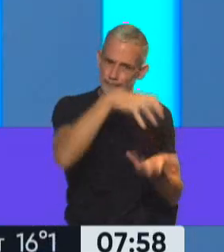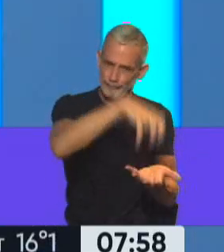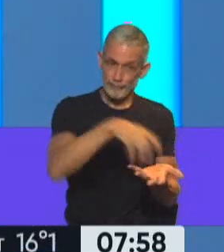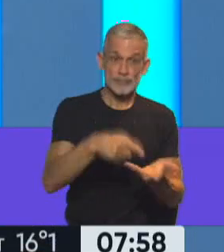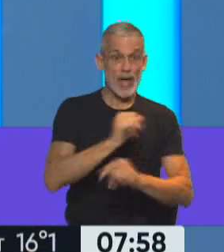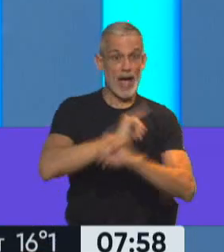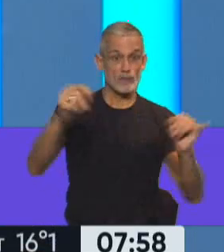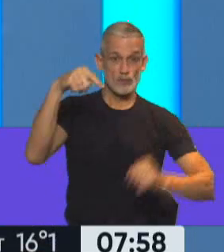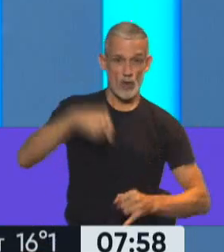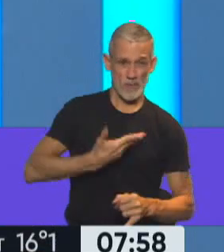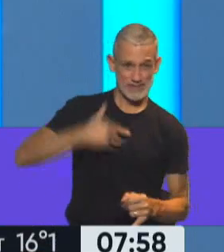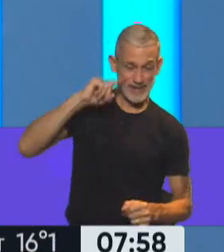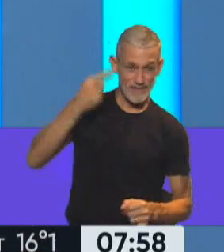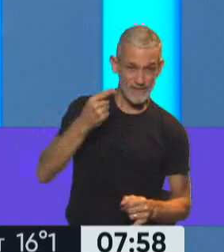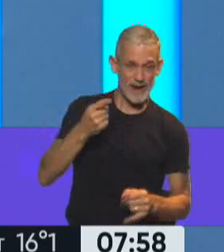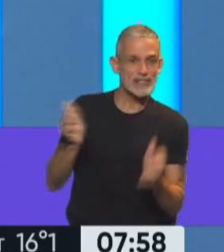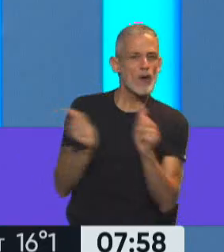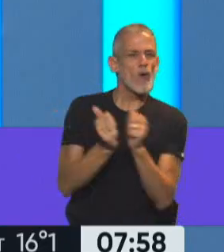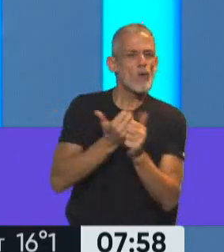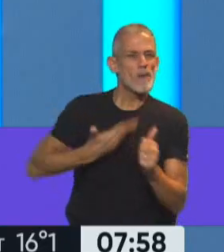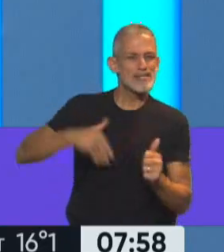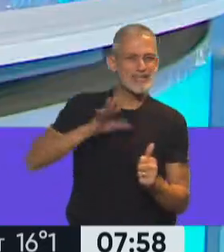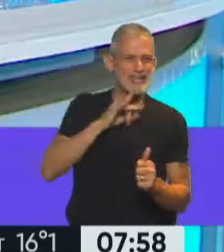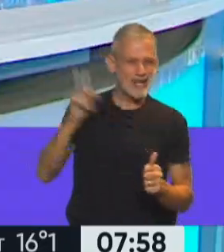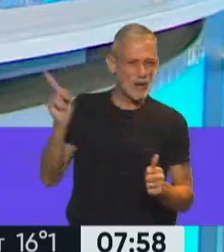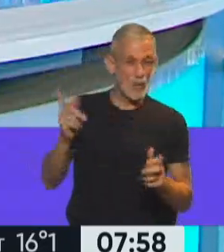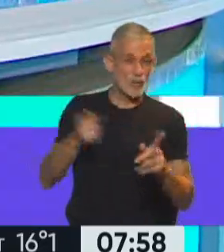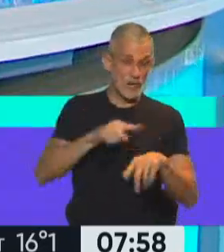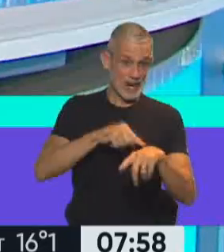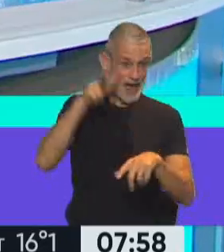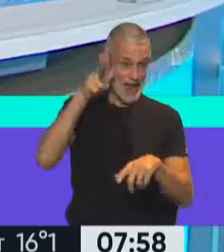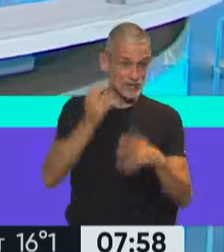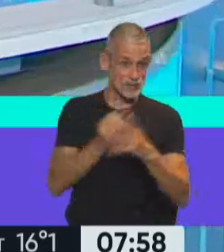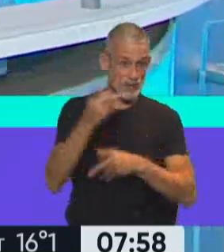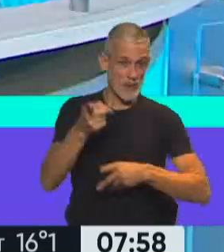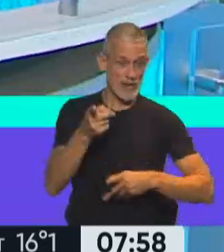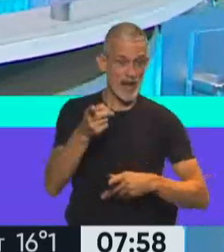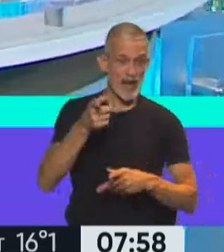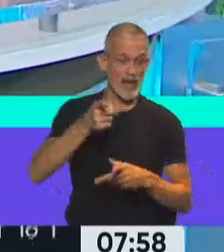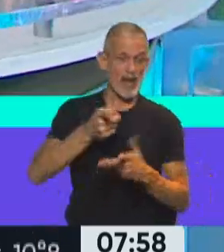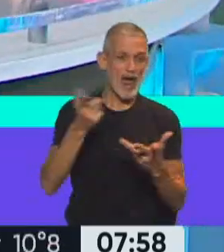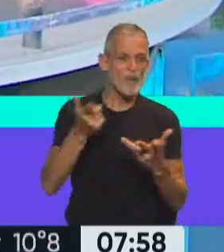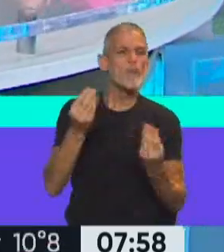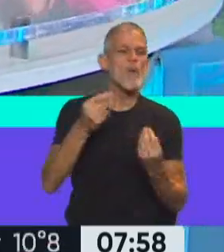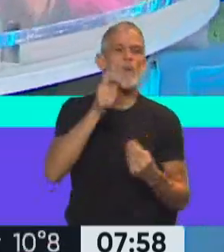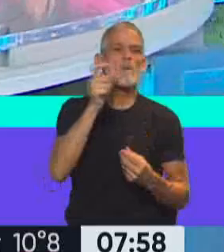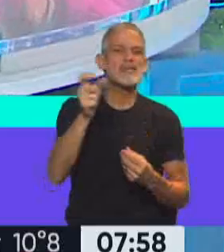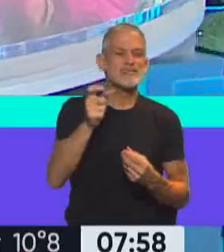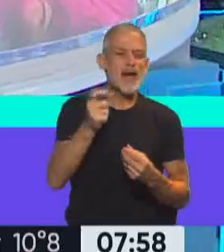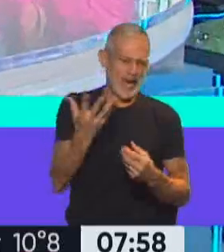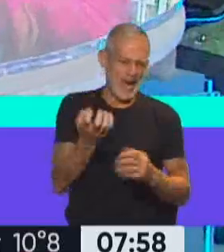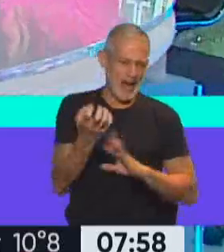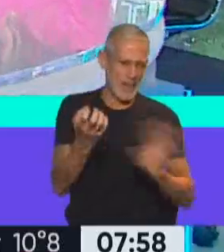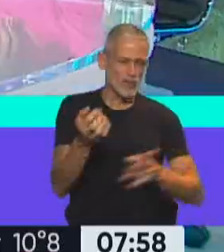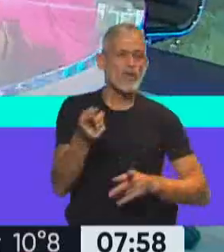presidente Alberto Fernández en forma conjunta en un ratito nada más, a las 8 de la mañana estará justamente a través de un mensaje grabado